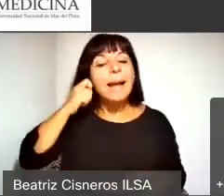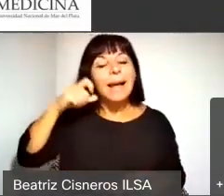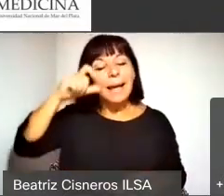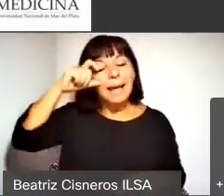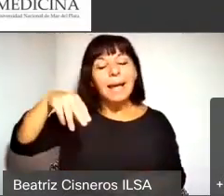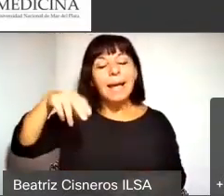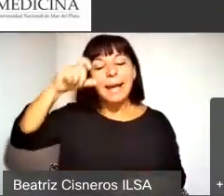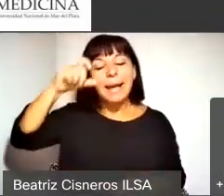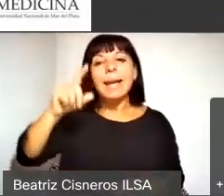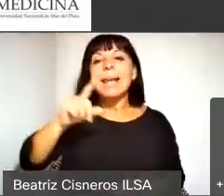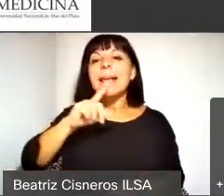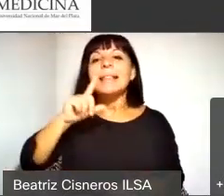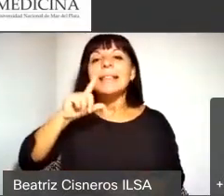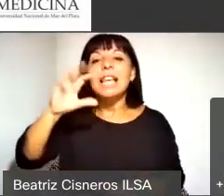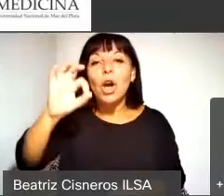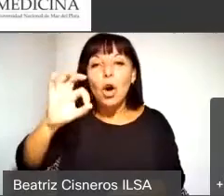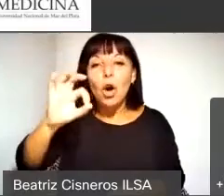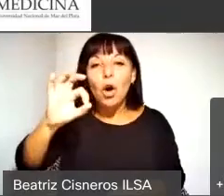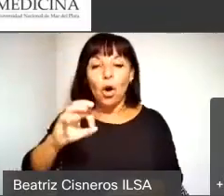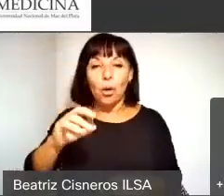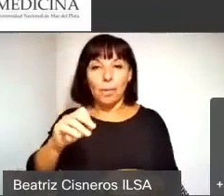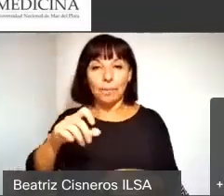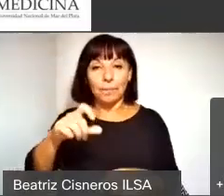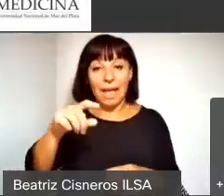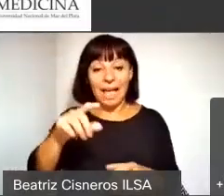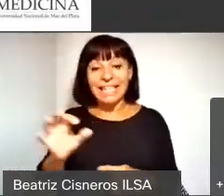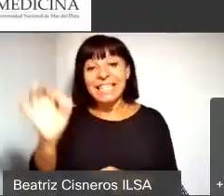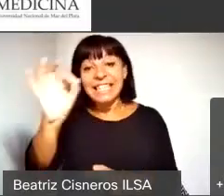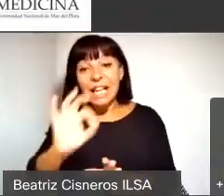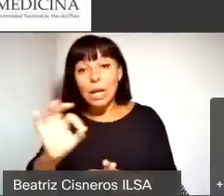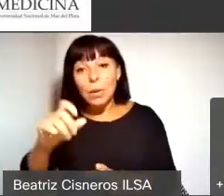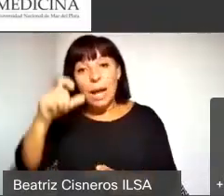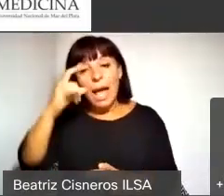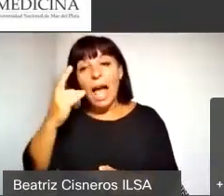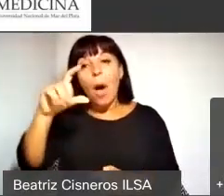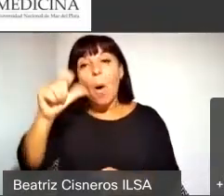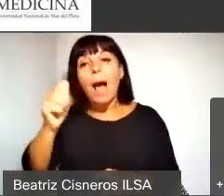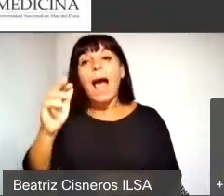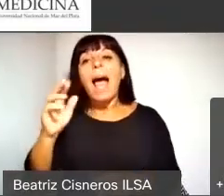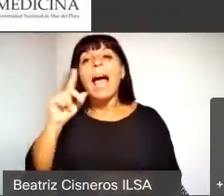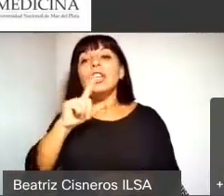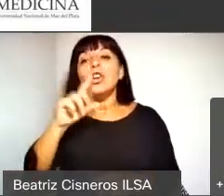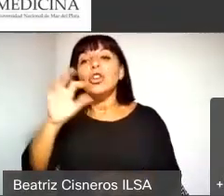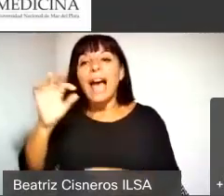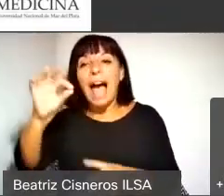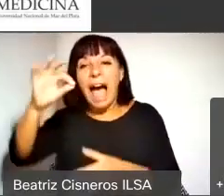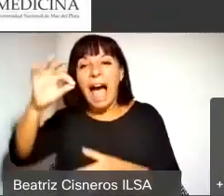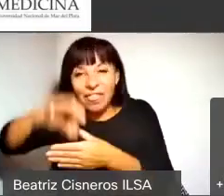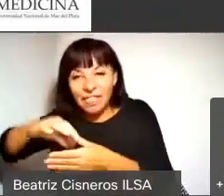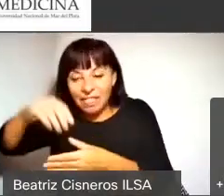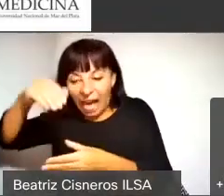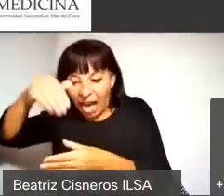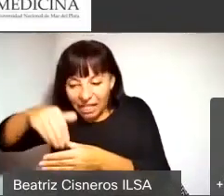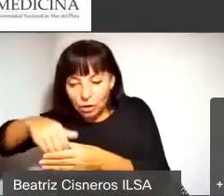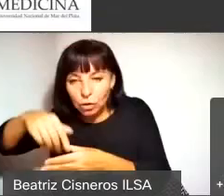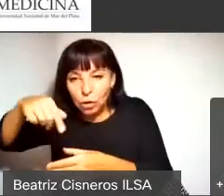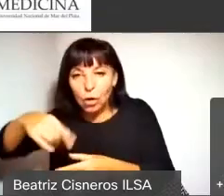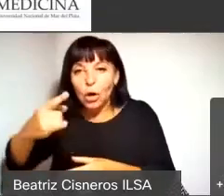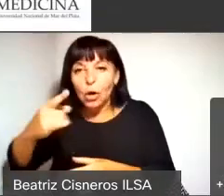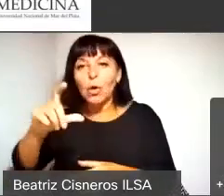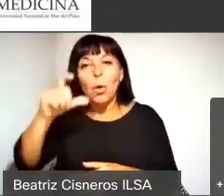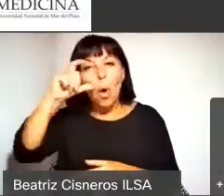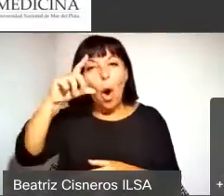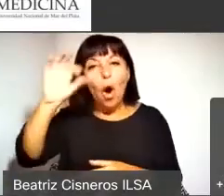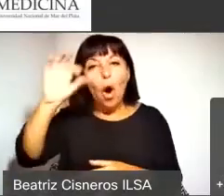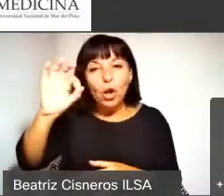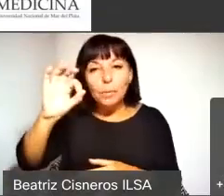hereditario, que en el caso de la célula eucariota está contenido dentro de un núcleo, una estructura que se denomina núcleo y que van a